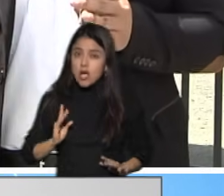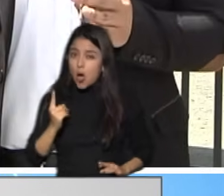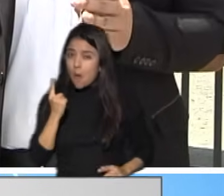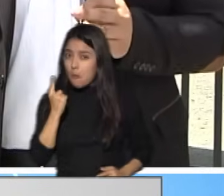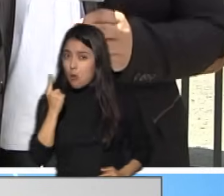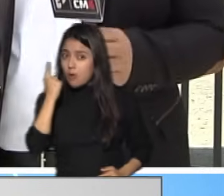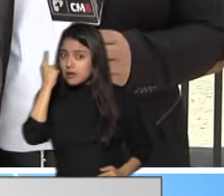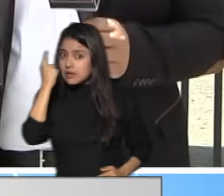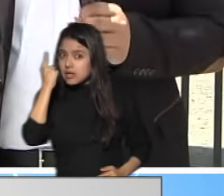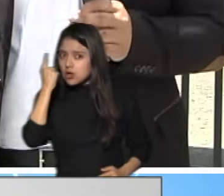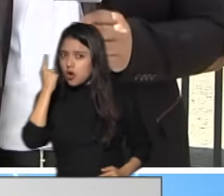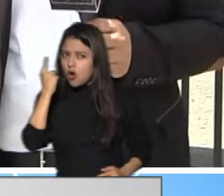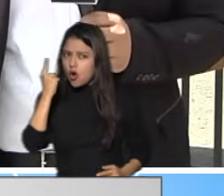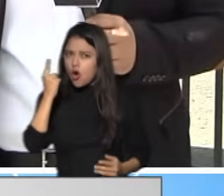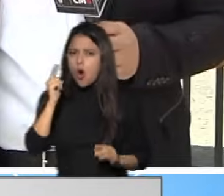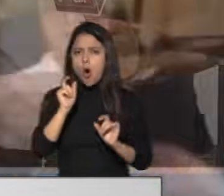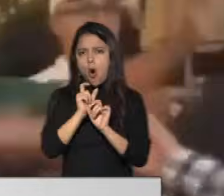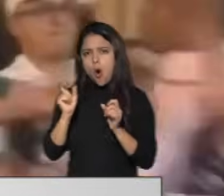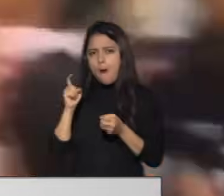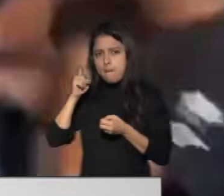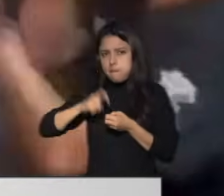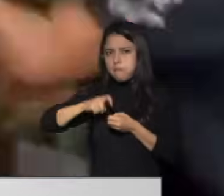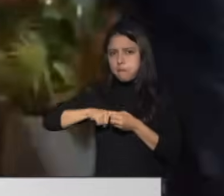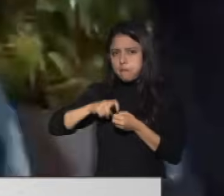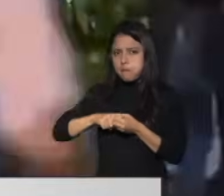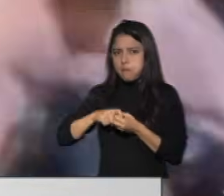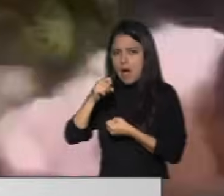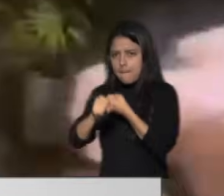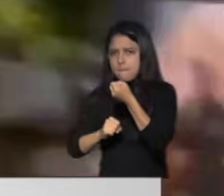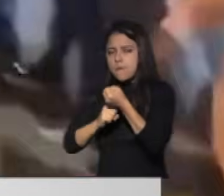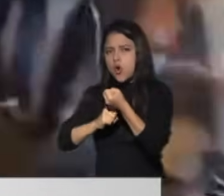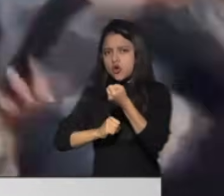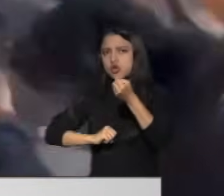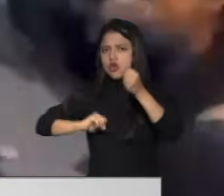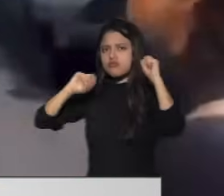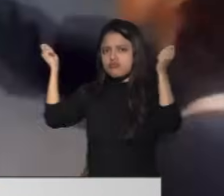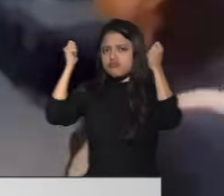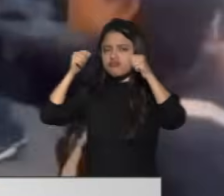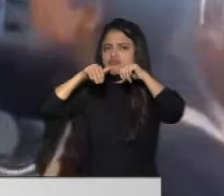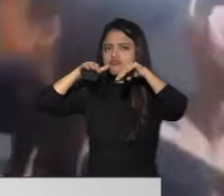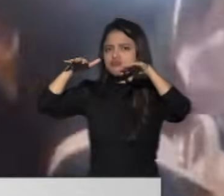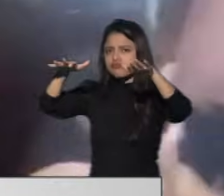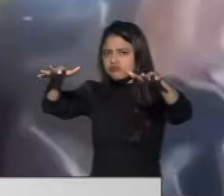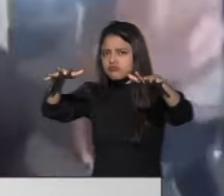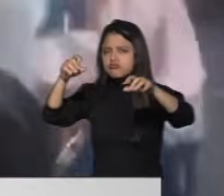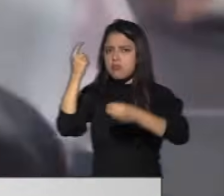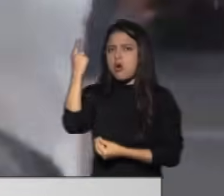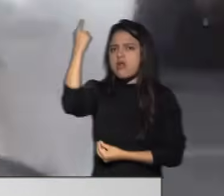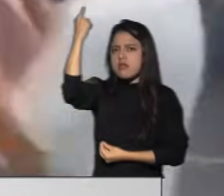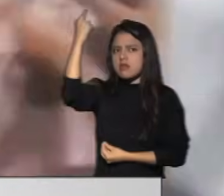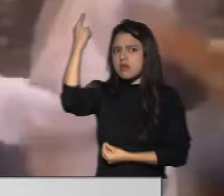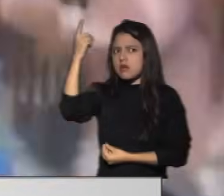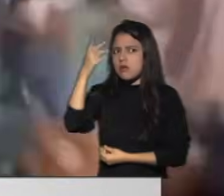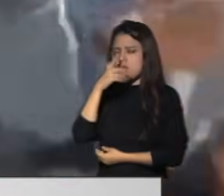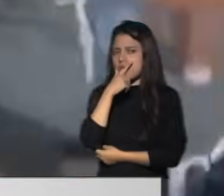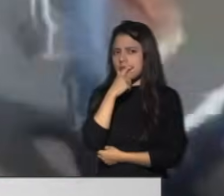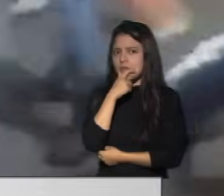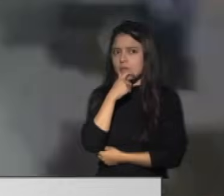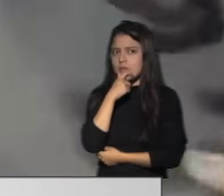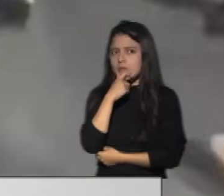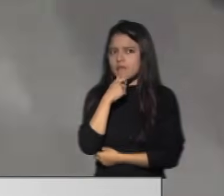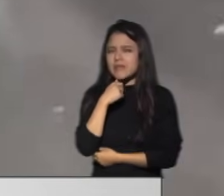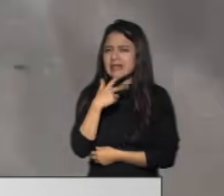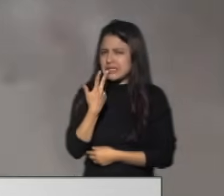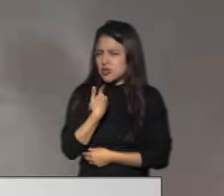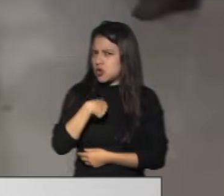serían simpatizantes o pertenecen a una campaña política de un candidato a la alcaldía de Medellín, de quien Noticentro 1